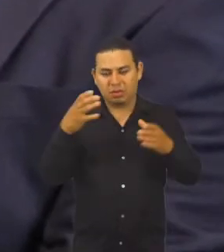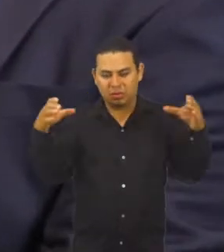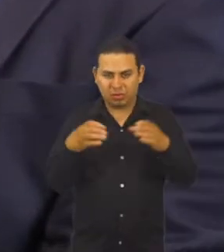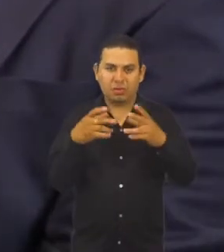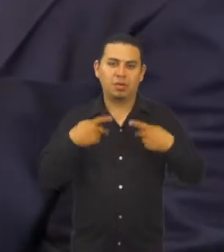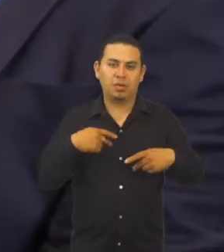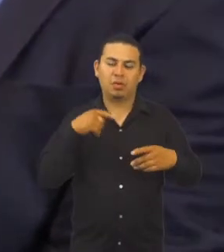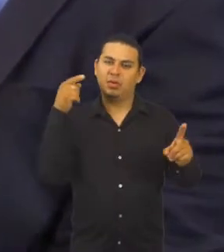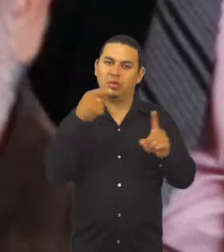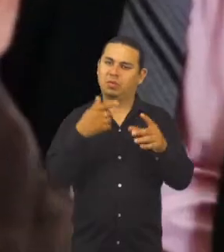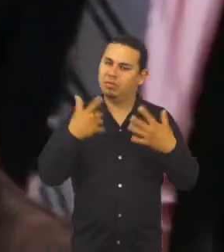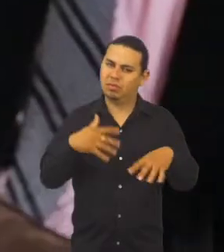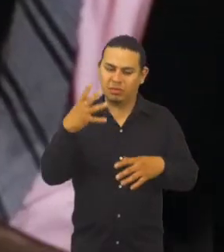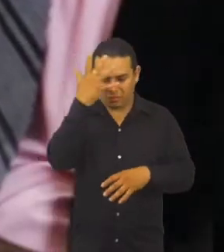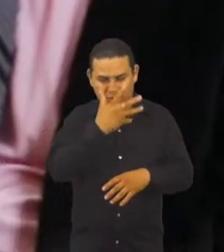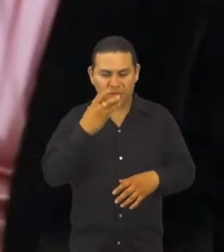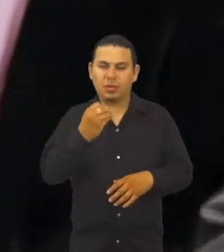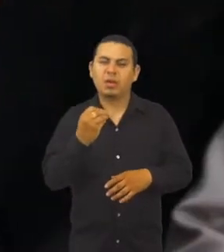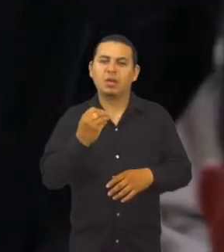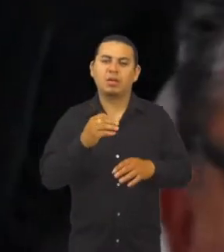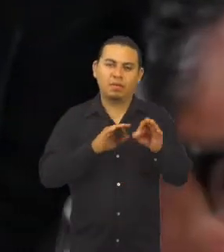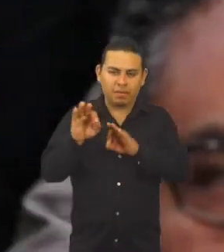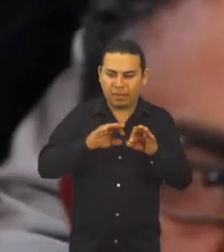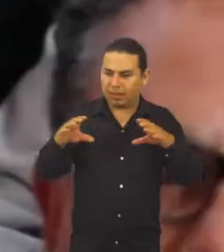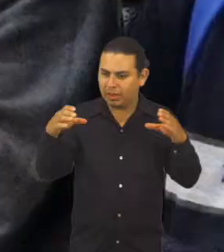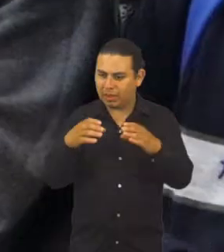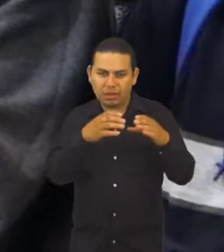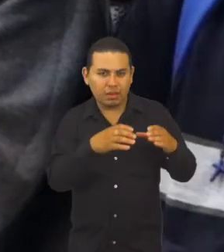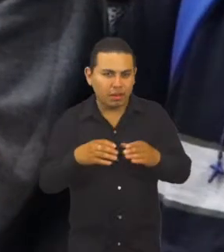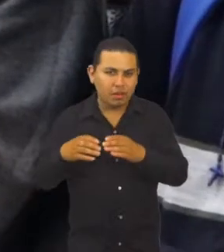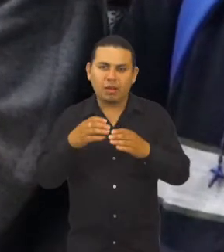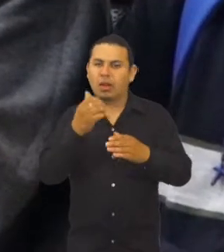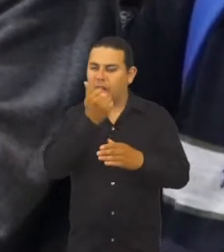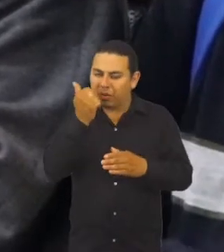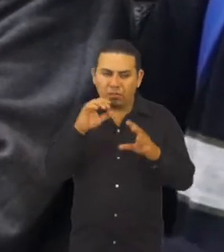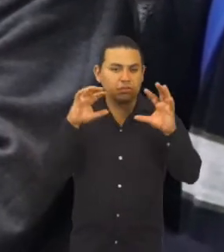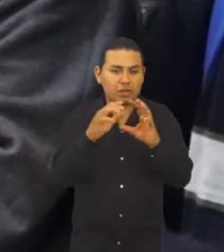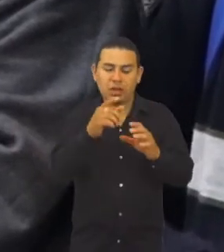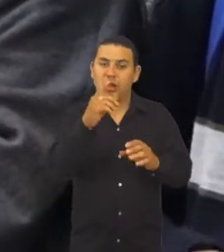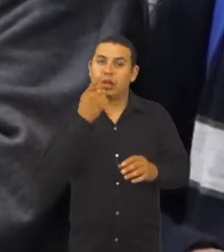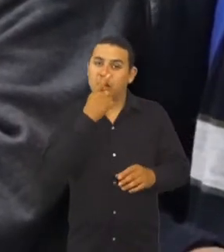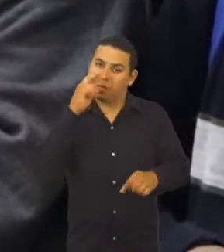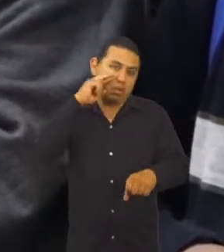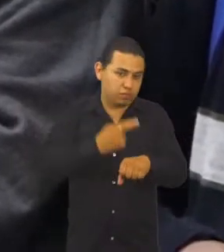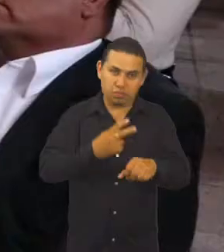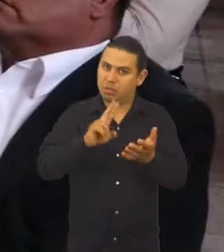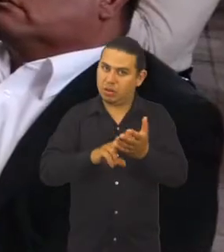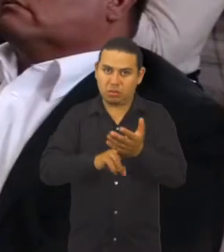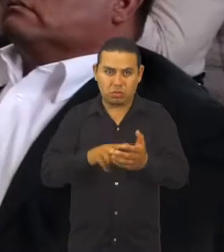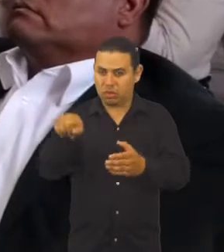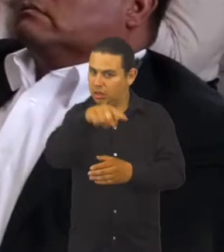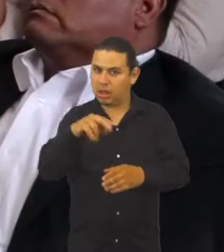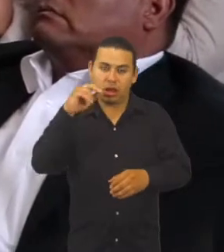coordinadores, pues nos sentimos muy contentos, ¿no? El exhorto, la invitación a nuestros estudiantes a abrazar con mucha responsabilidad ese